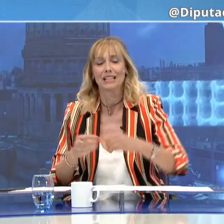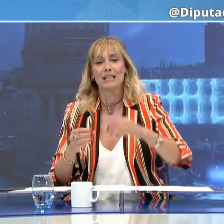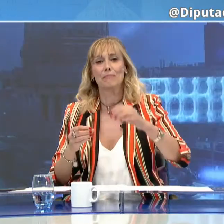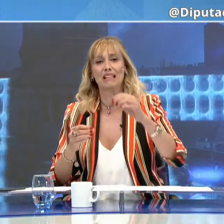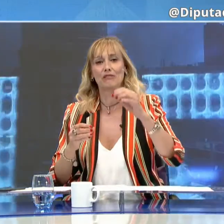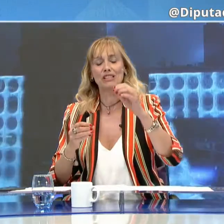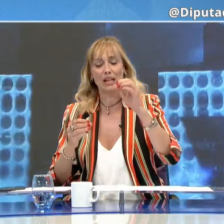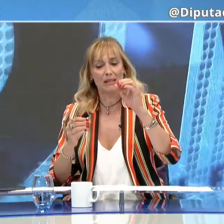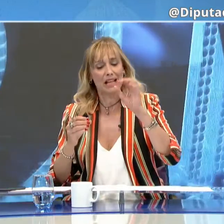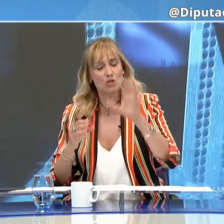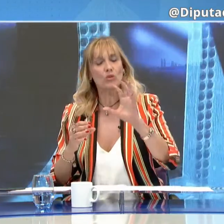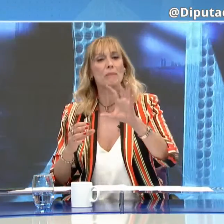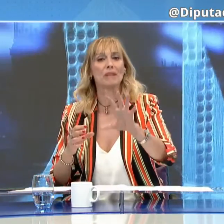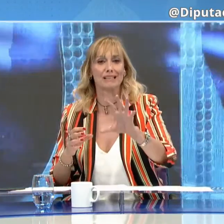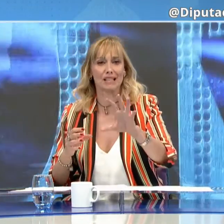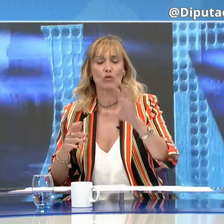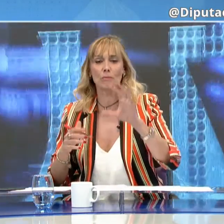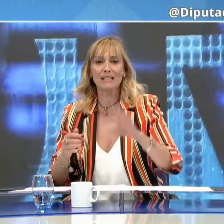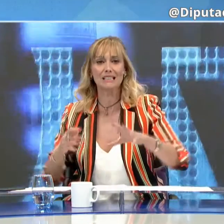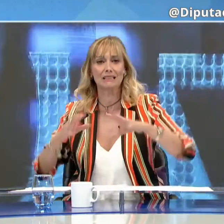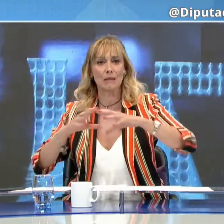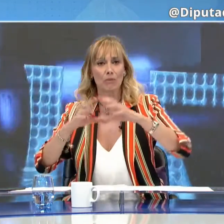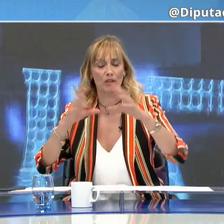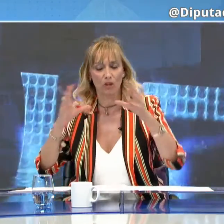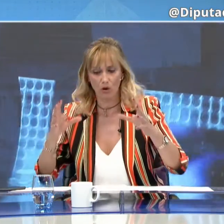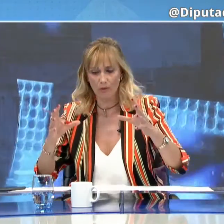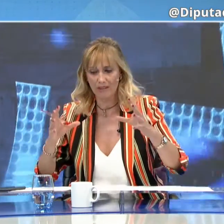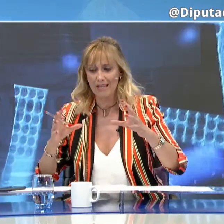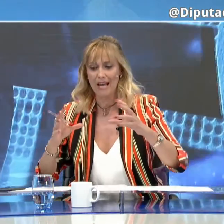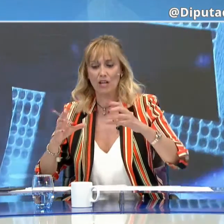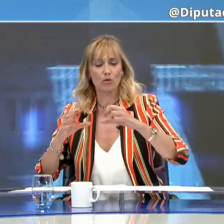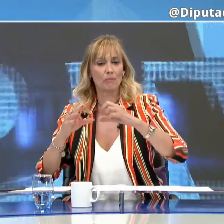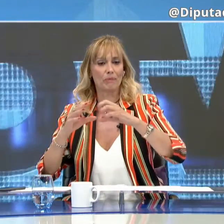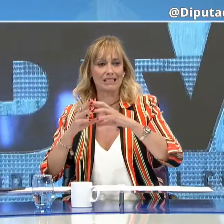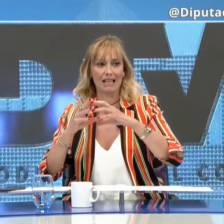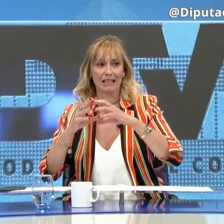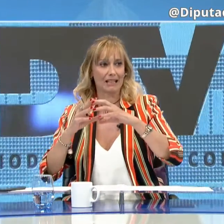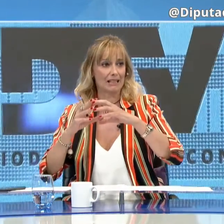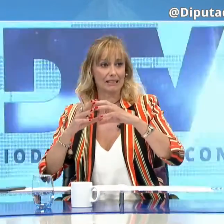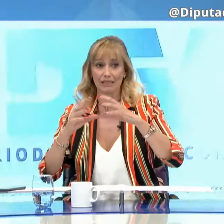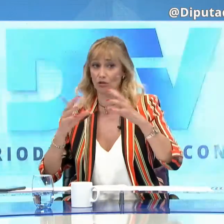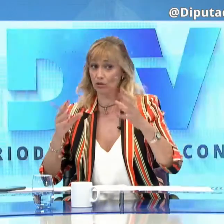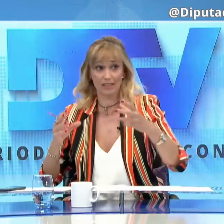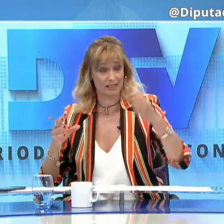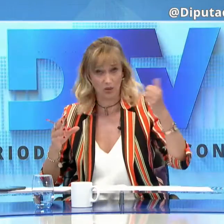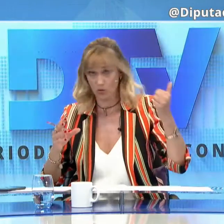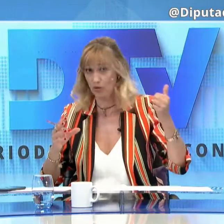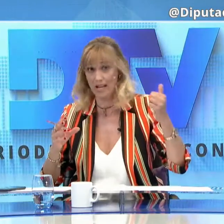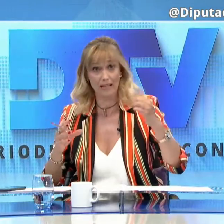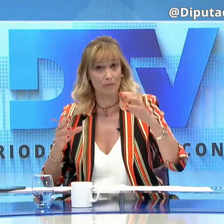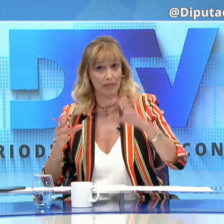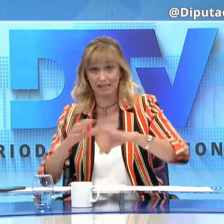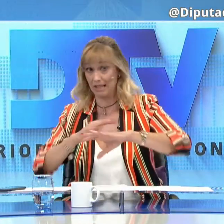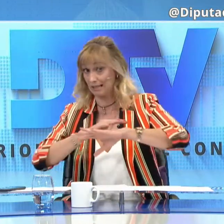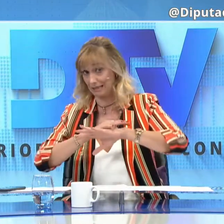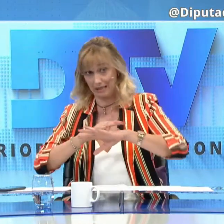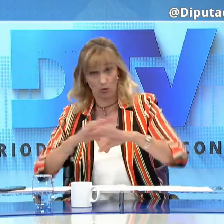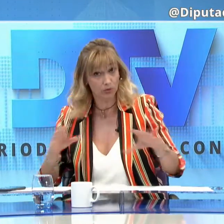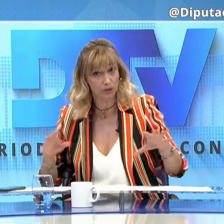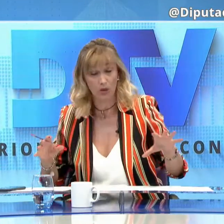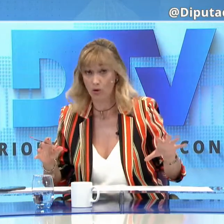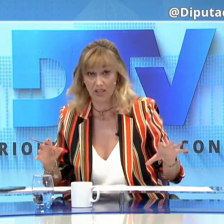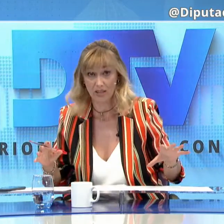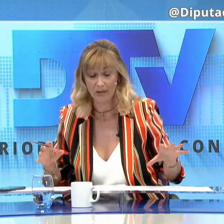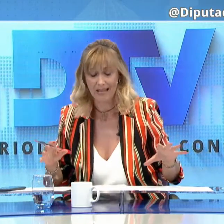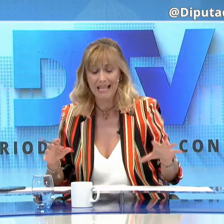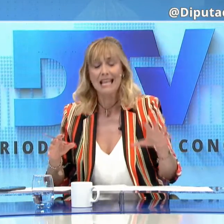mezclando. Ayuda a empresas en tiempos de COVID, ayuda a empresas que si no tienes ayuda la empresa se